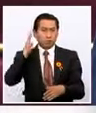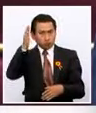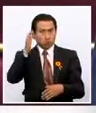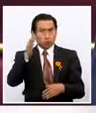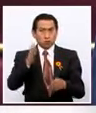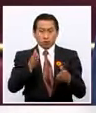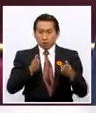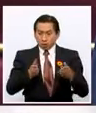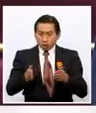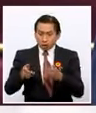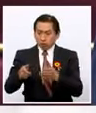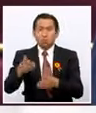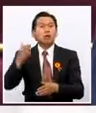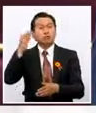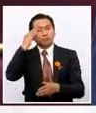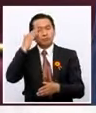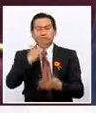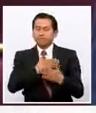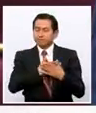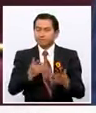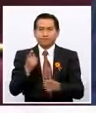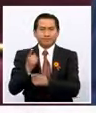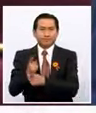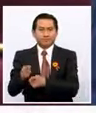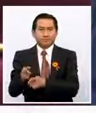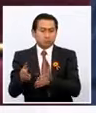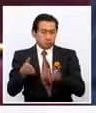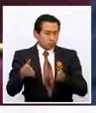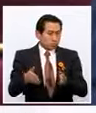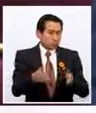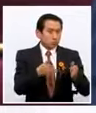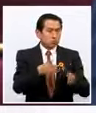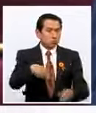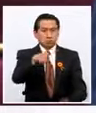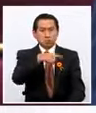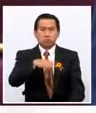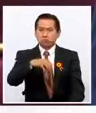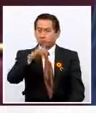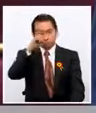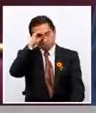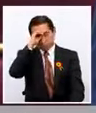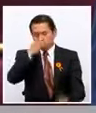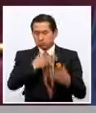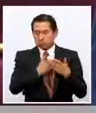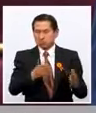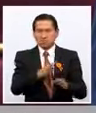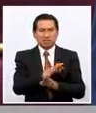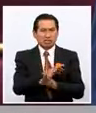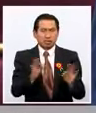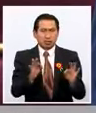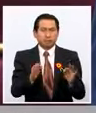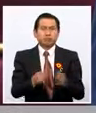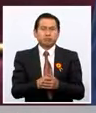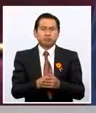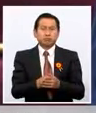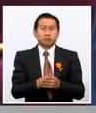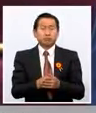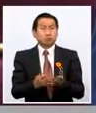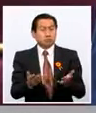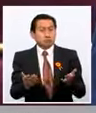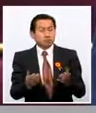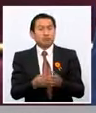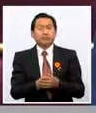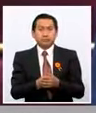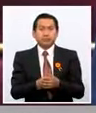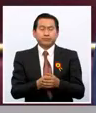camino de los que saben hacer solidaridad y el camino de los que no saben hacerlo y también